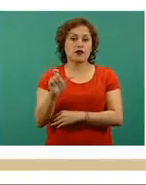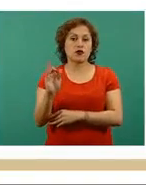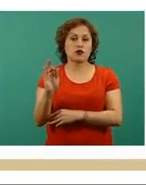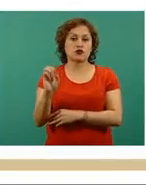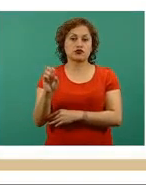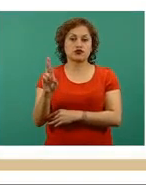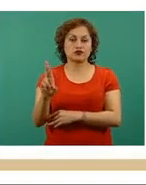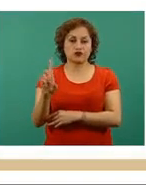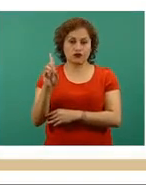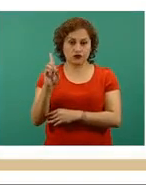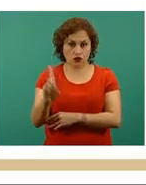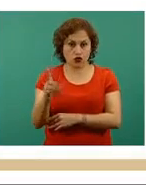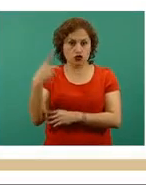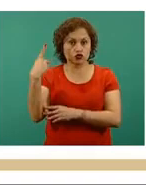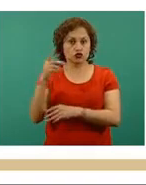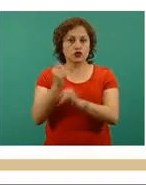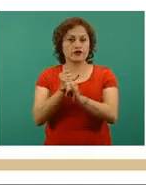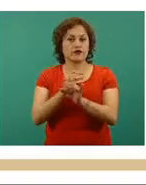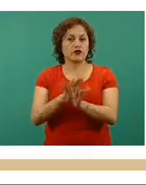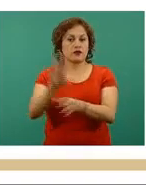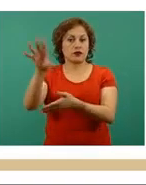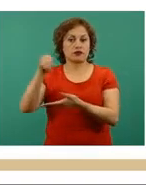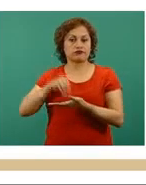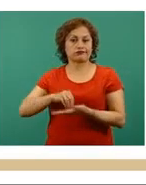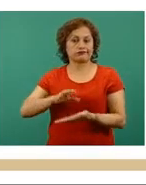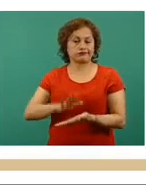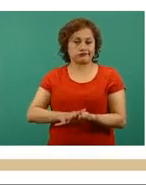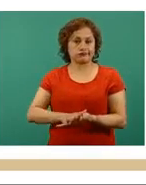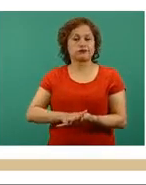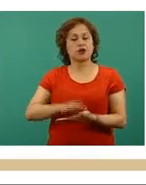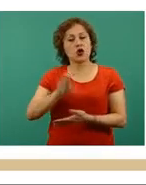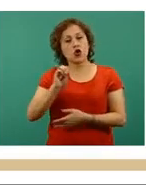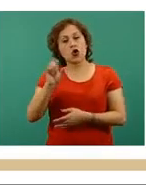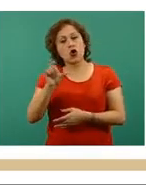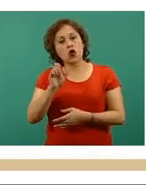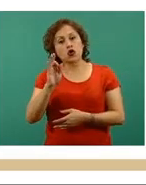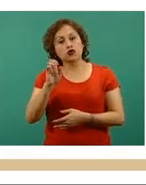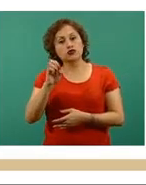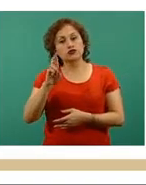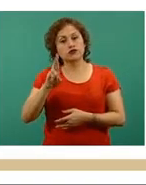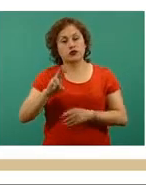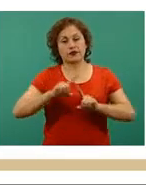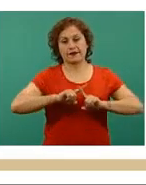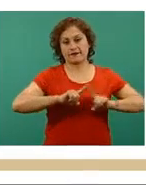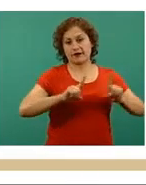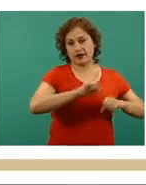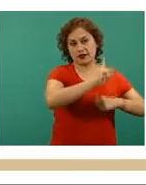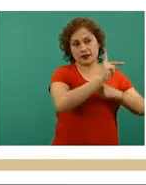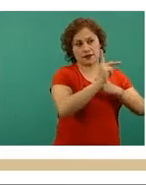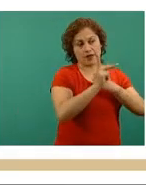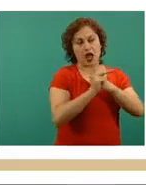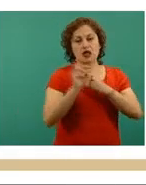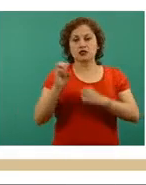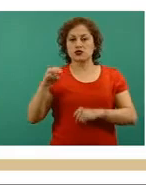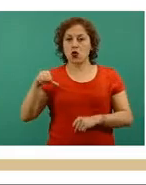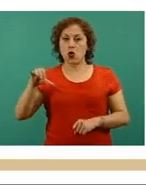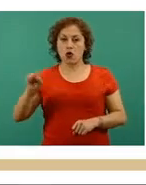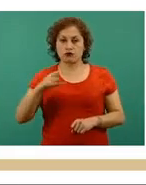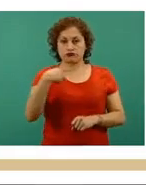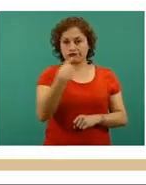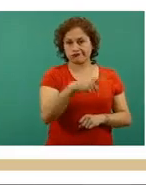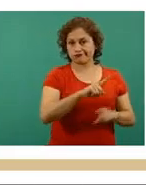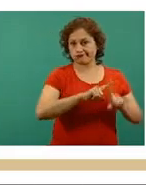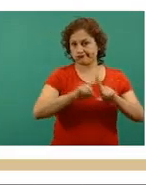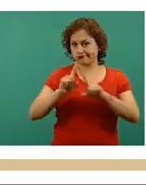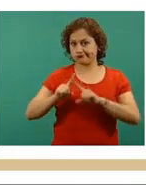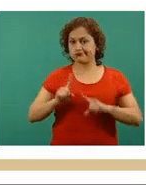Oxford realiza una división no con las mismas regiones que maneja la Organización Mundial de la Salud, sino que maneja a